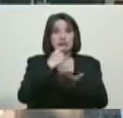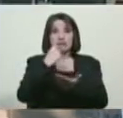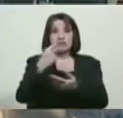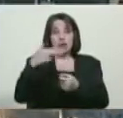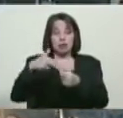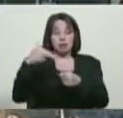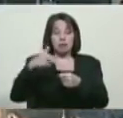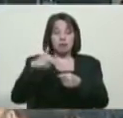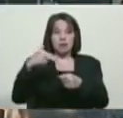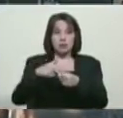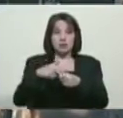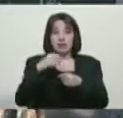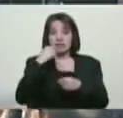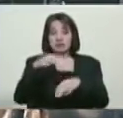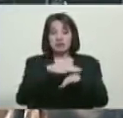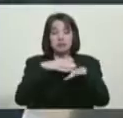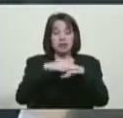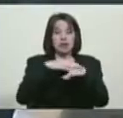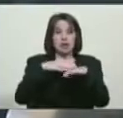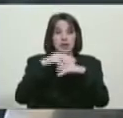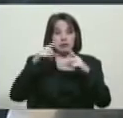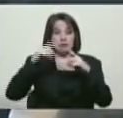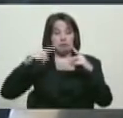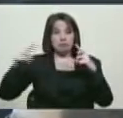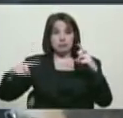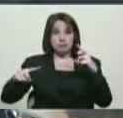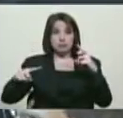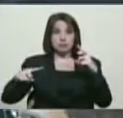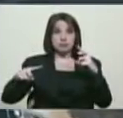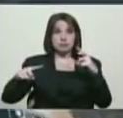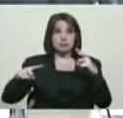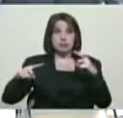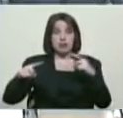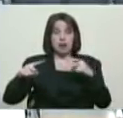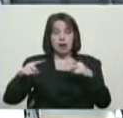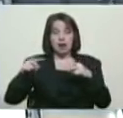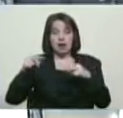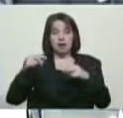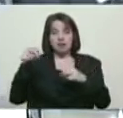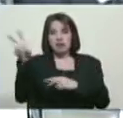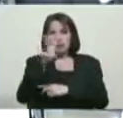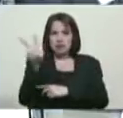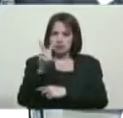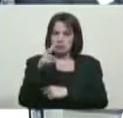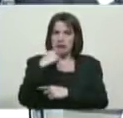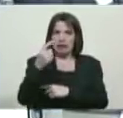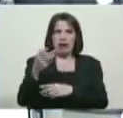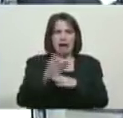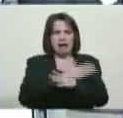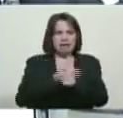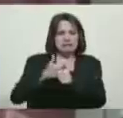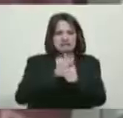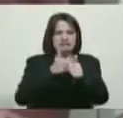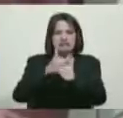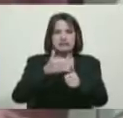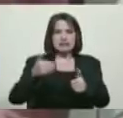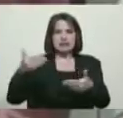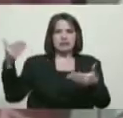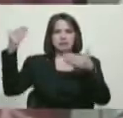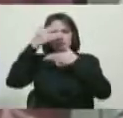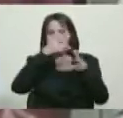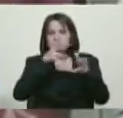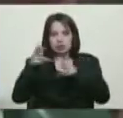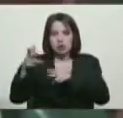Fue ministro de Energía Eléctrica de la República Bolivariana de Venezuela, antiguo líder guerrillero comunista. Ocupó